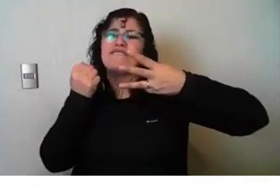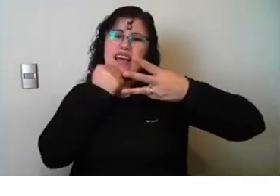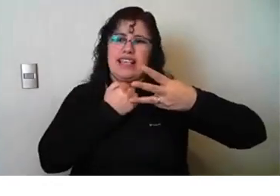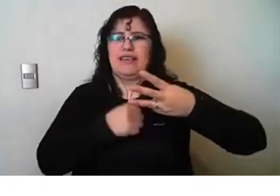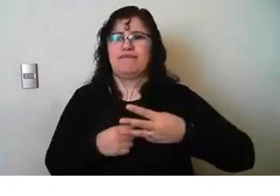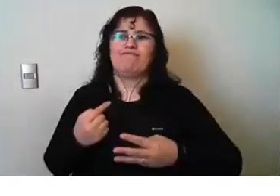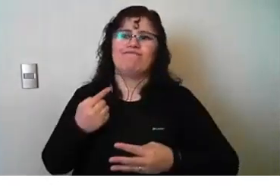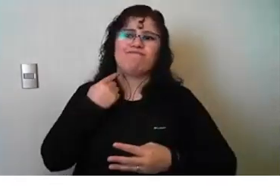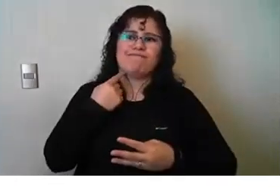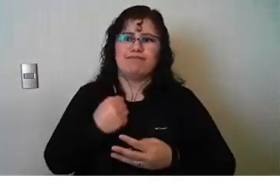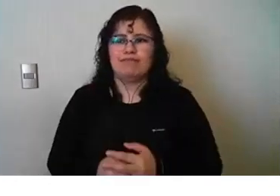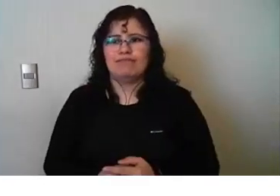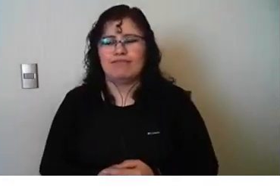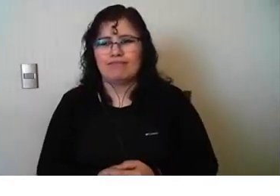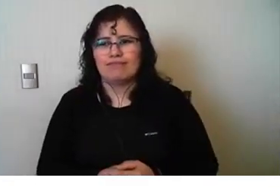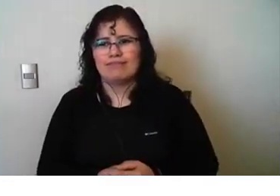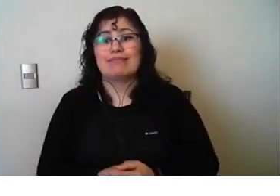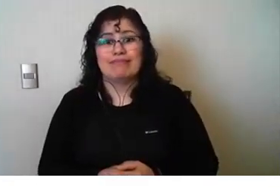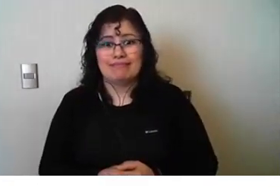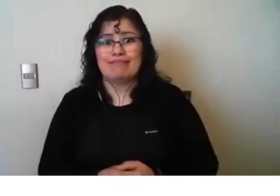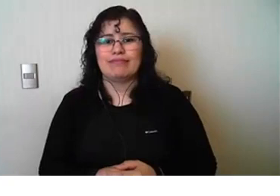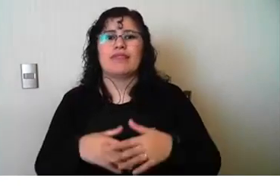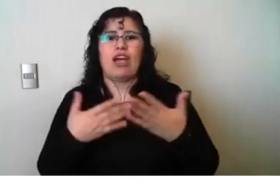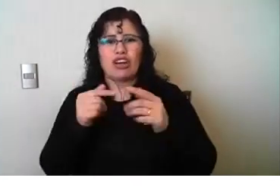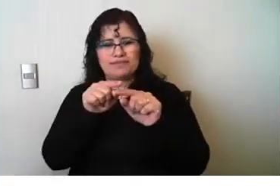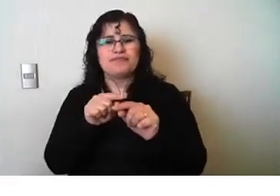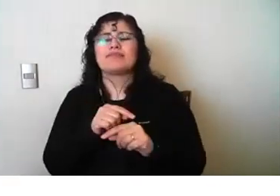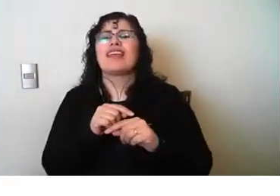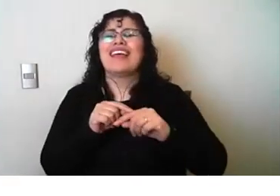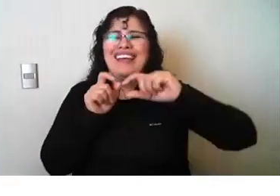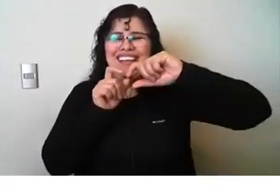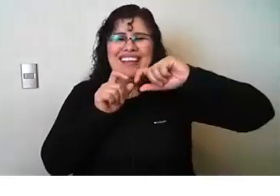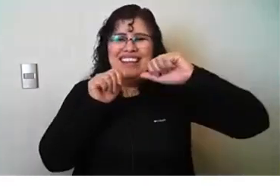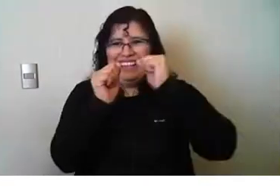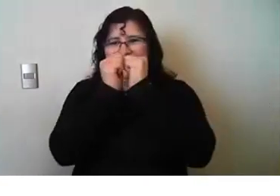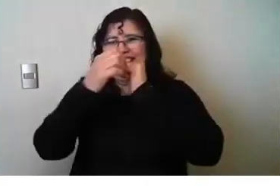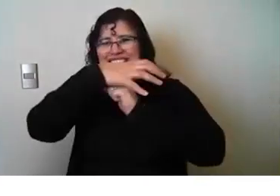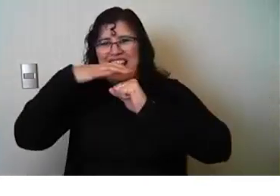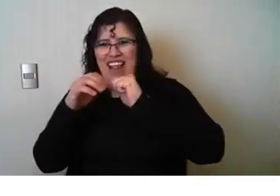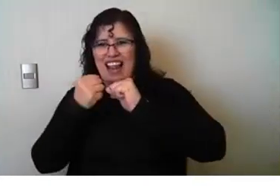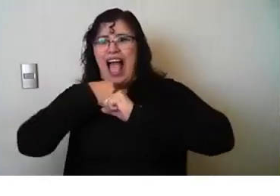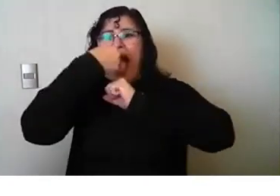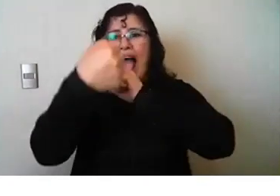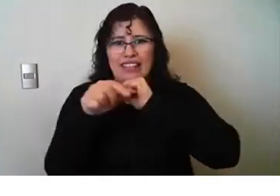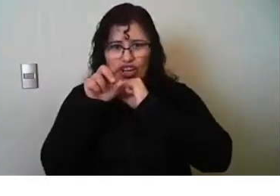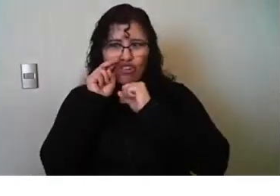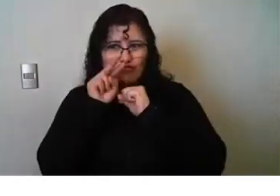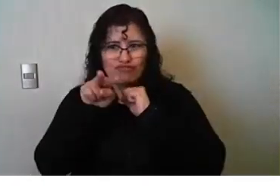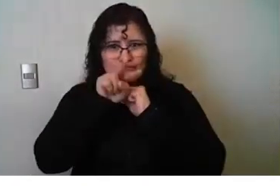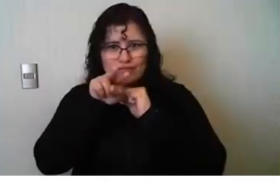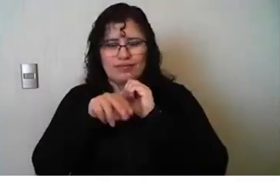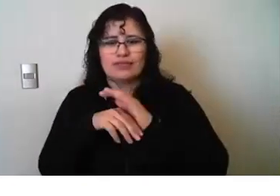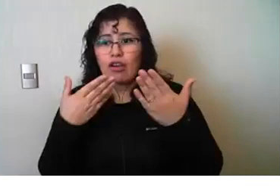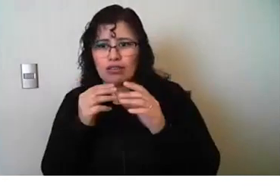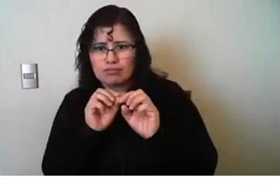cerebral anterior. ¿Sí? La arteria cerebral anterior. Y si lo proyectamos,